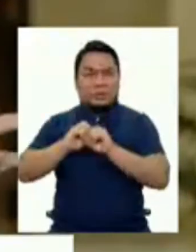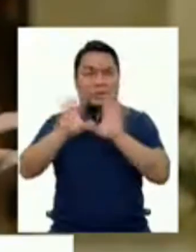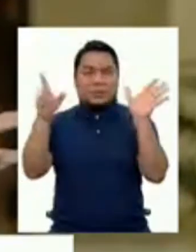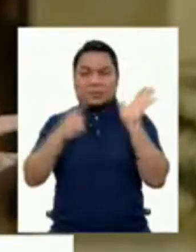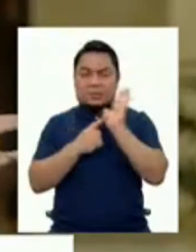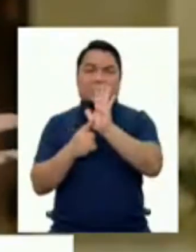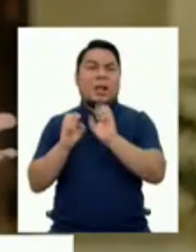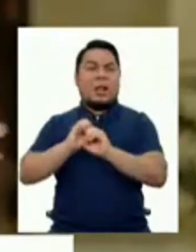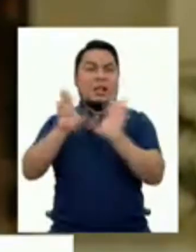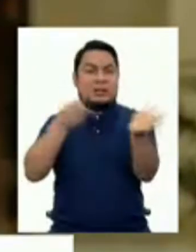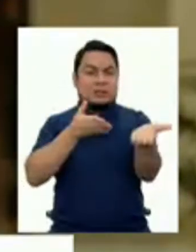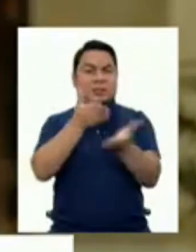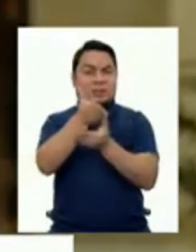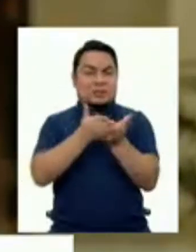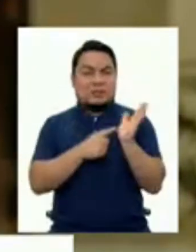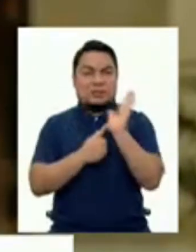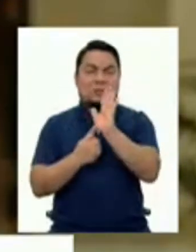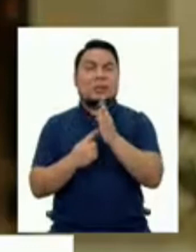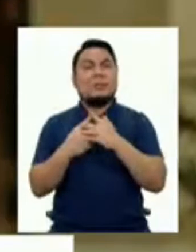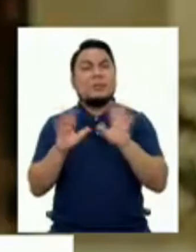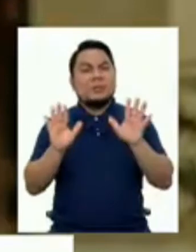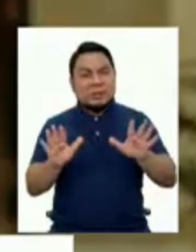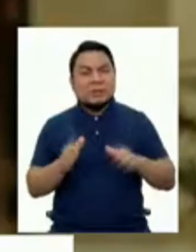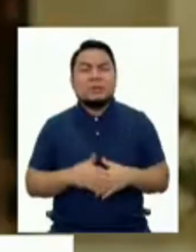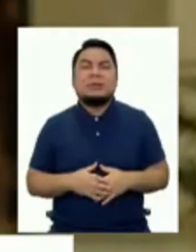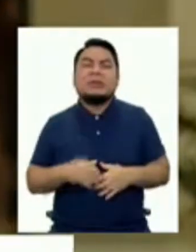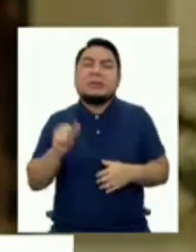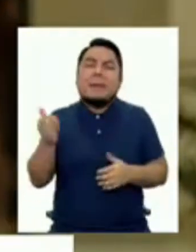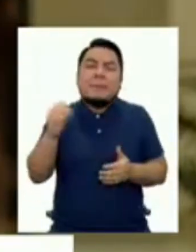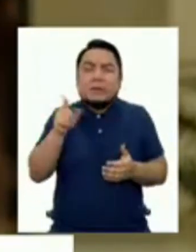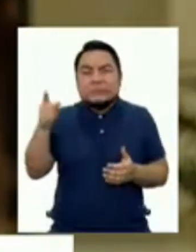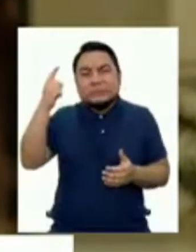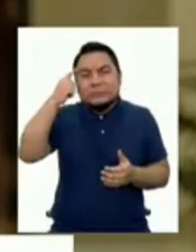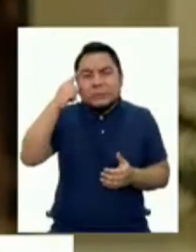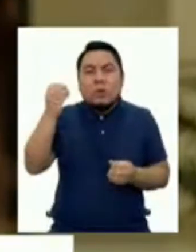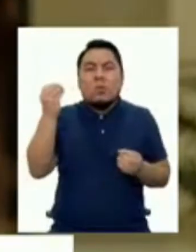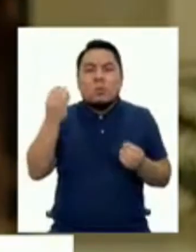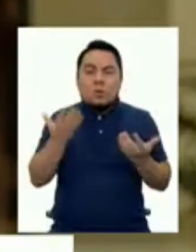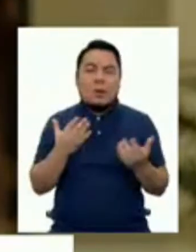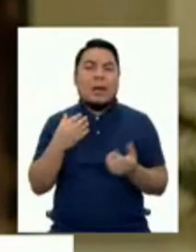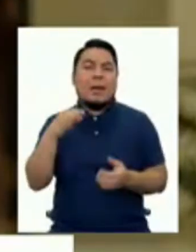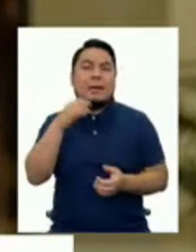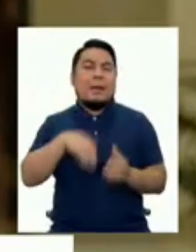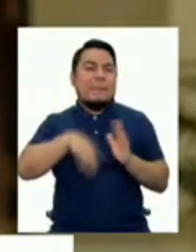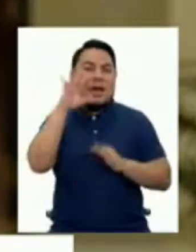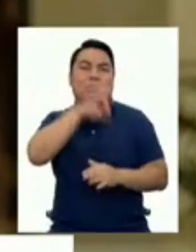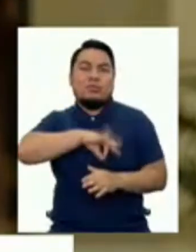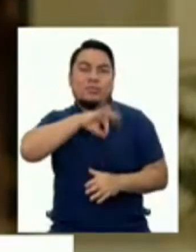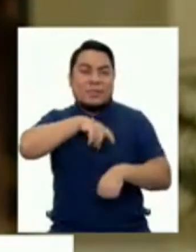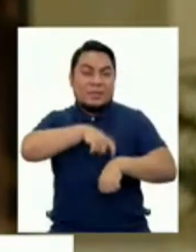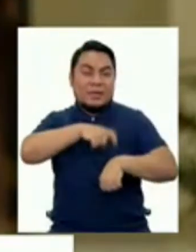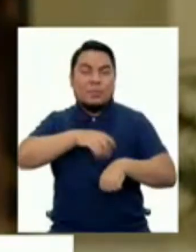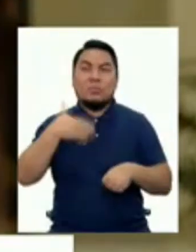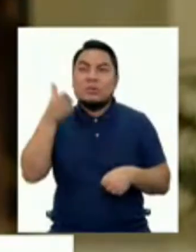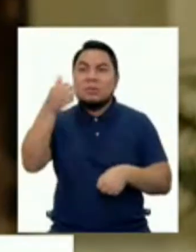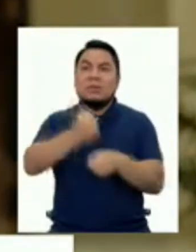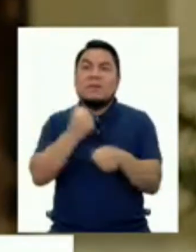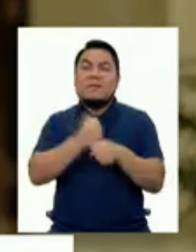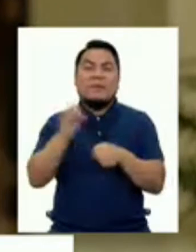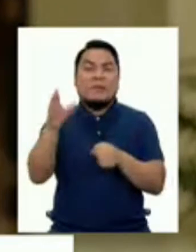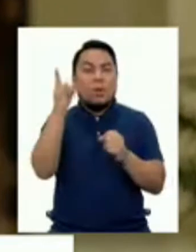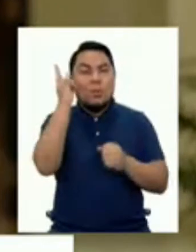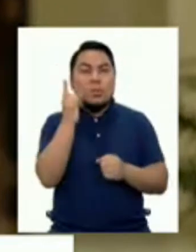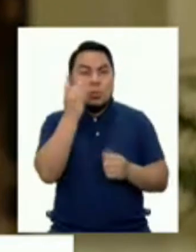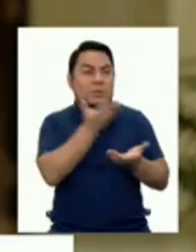con transparencia, pero busquemos una mayor eficiencia para aprovechar al máximo nuestro tiempo. Y